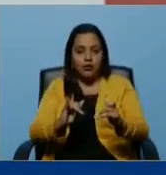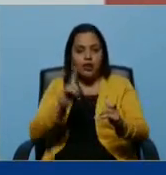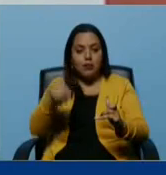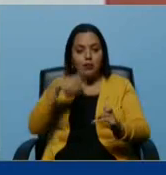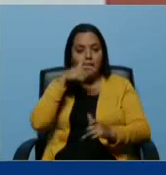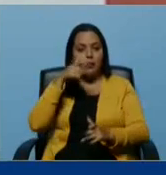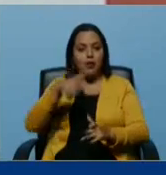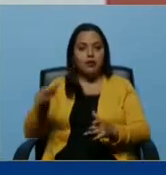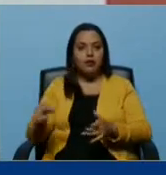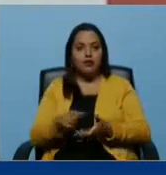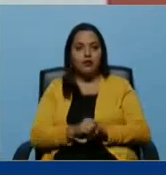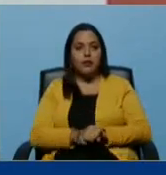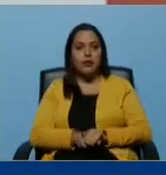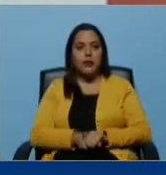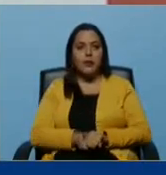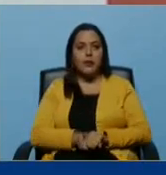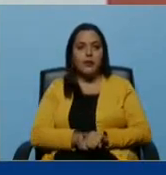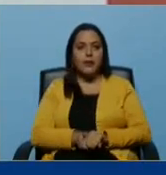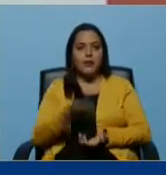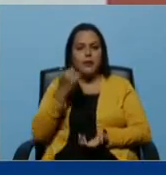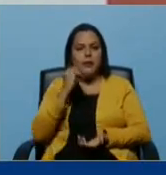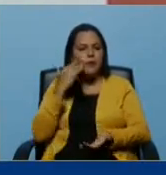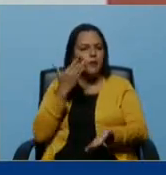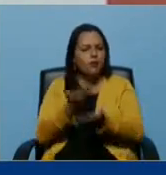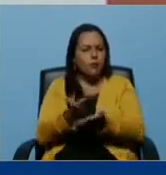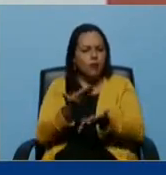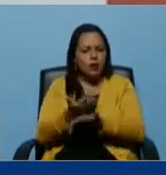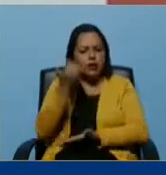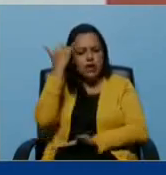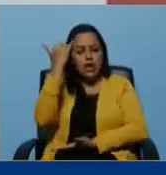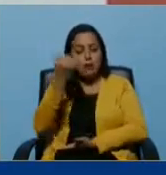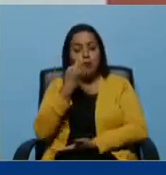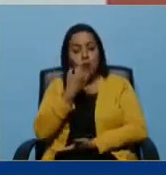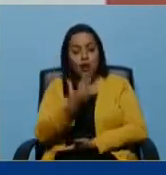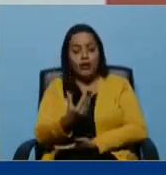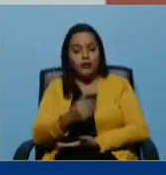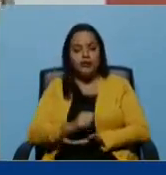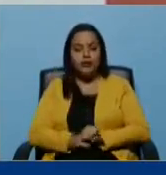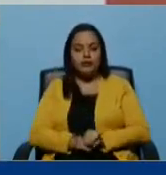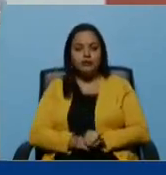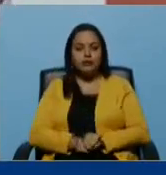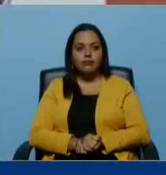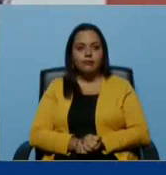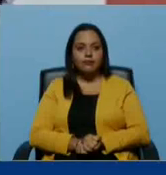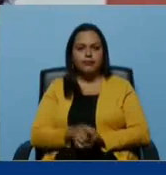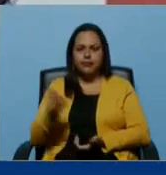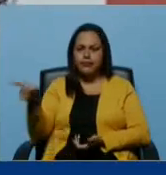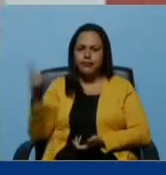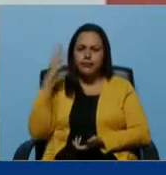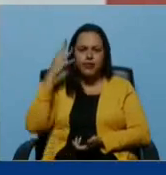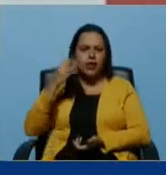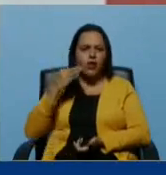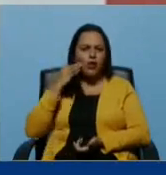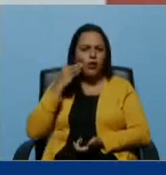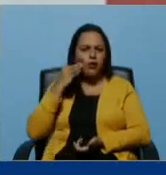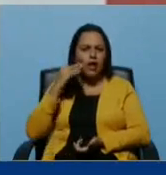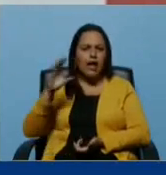pueblo. Me han propuesto una idea bien buena, esta muchacha, Erika,